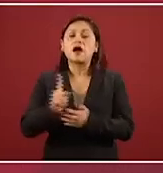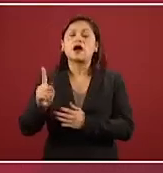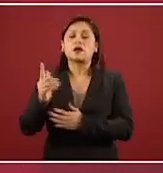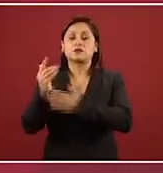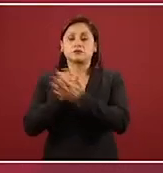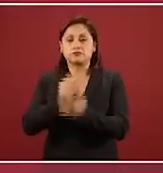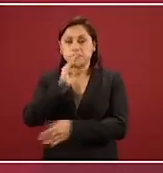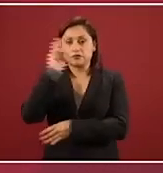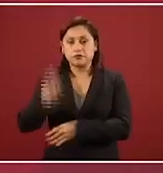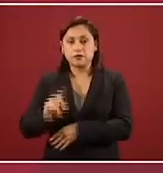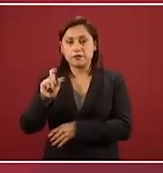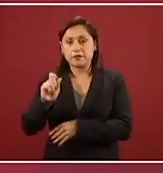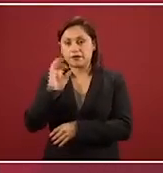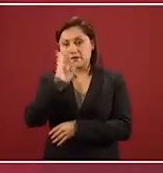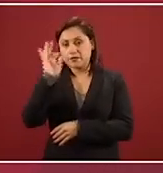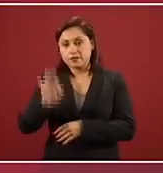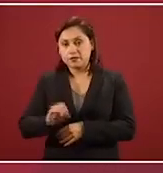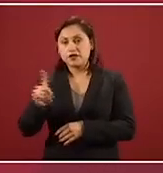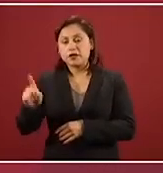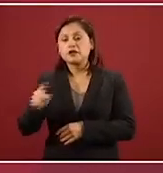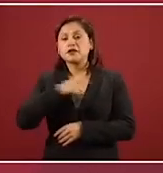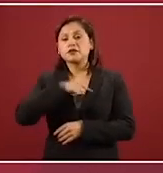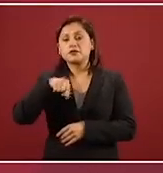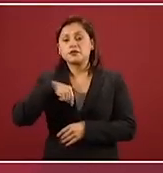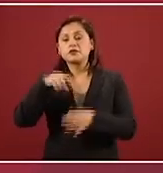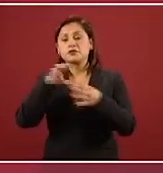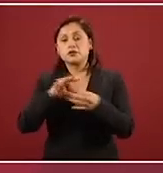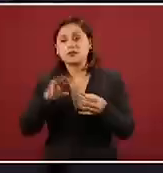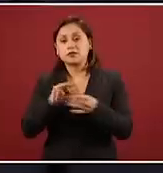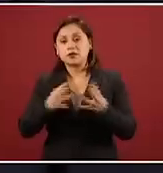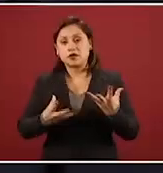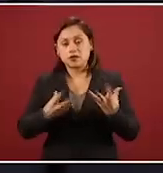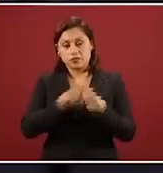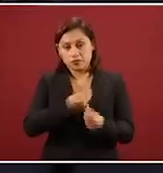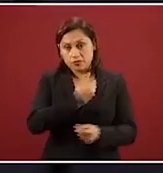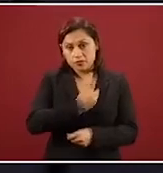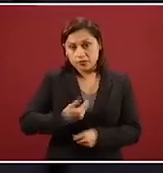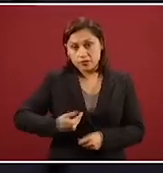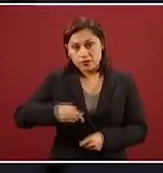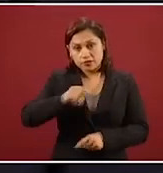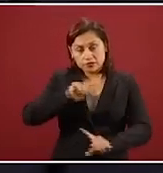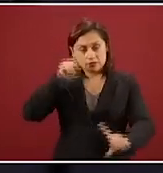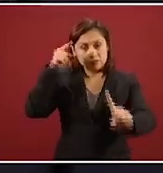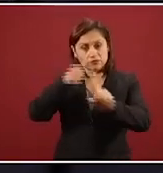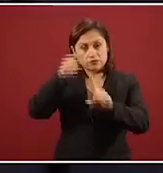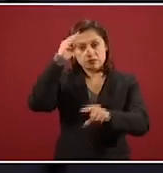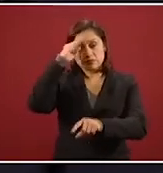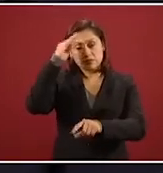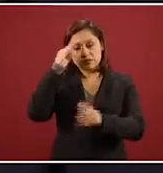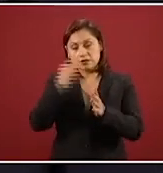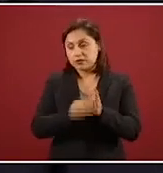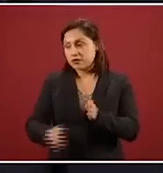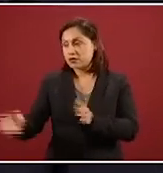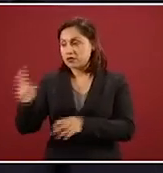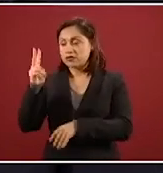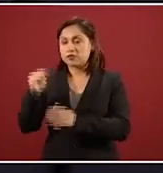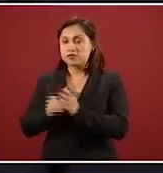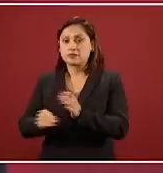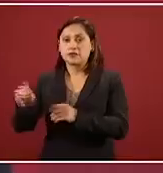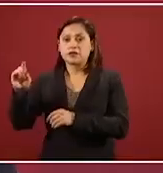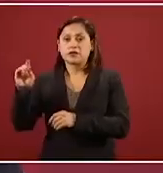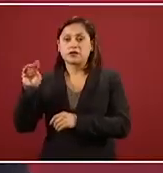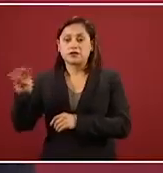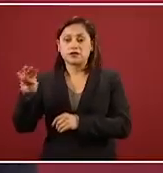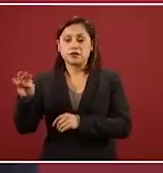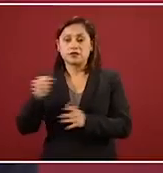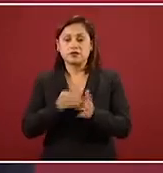la proyección que hicimos con el presidente, el compromiso fue de llegar a 40,000 familias para el último trimestre del año, pero decirle, presidente, y eso creo que no